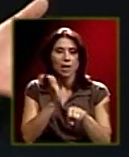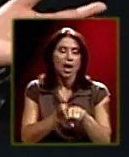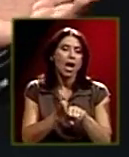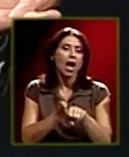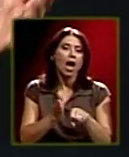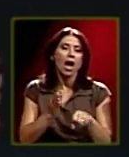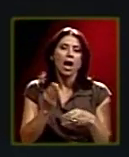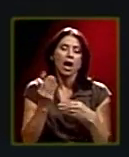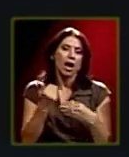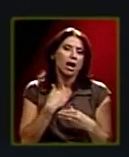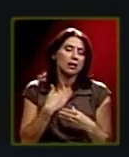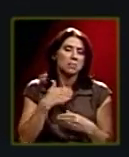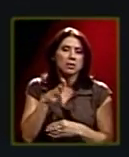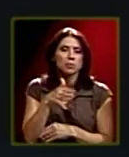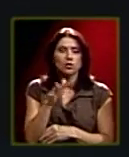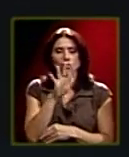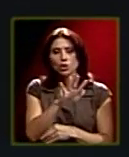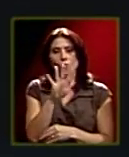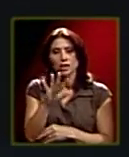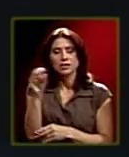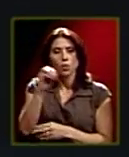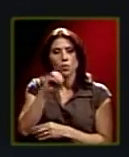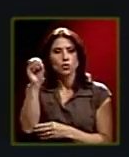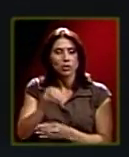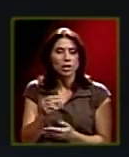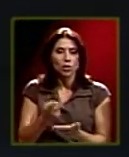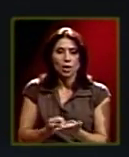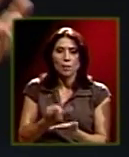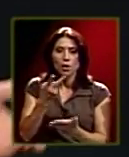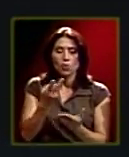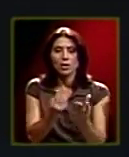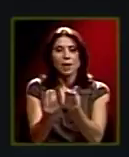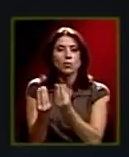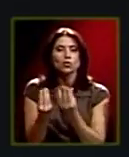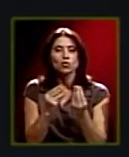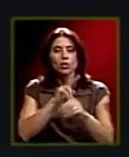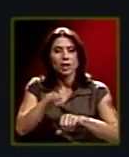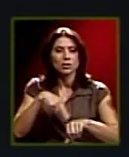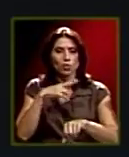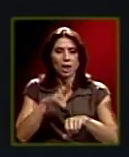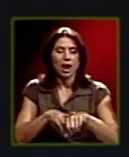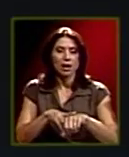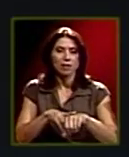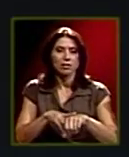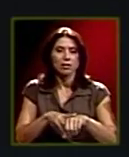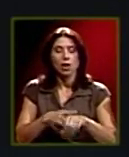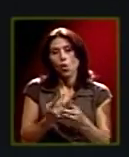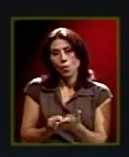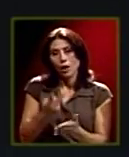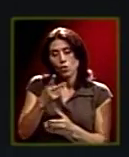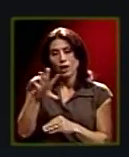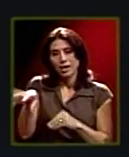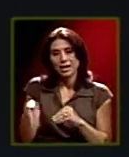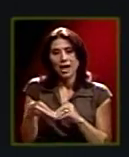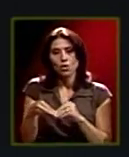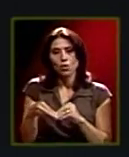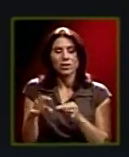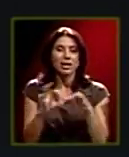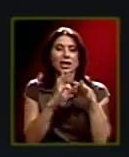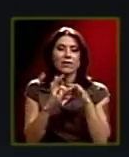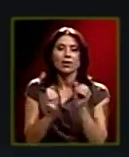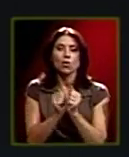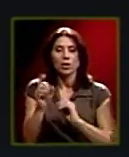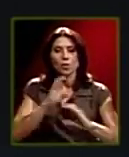ser cerca de un 55% del valor de la producción nacional, digamos, o el valor agregado tiene que ver con el